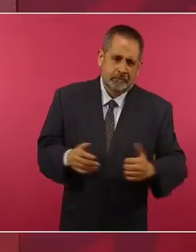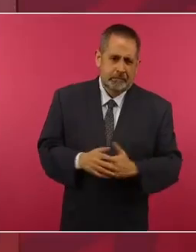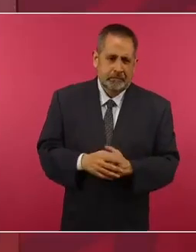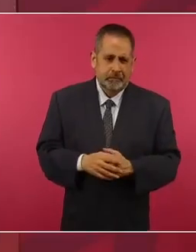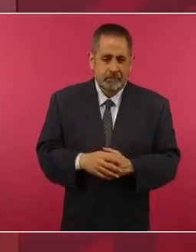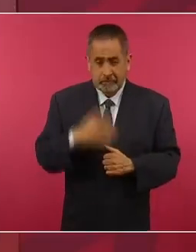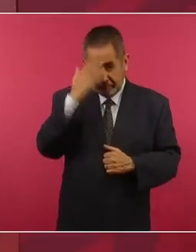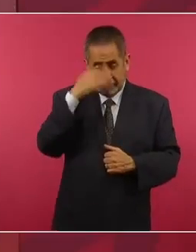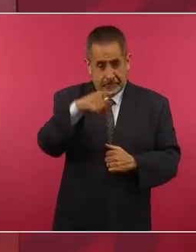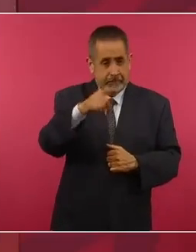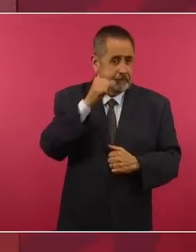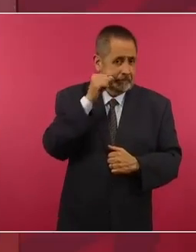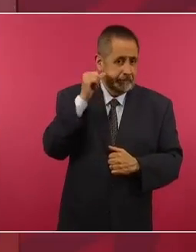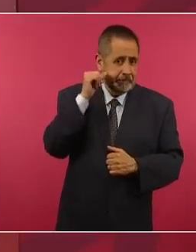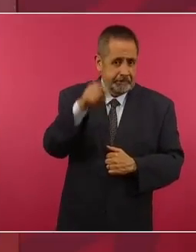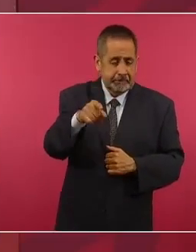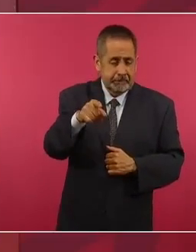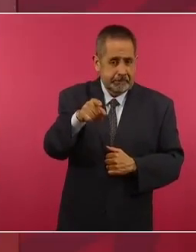que ayer